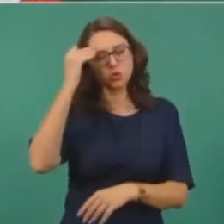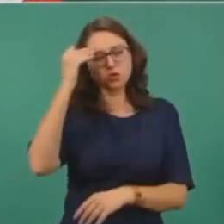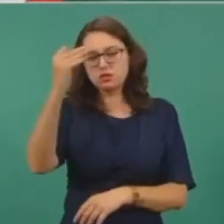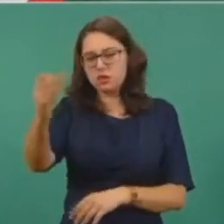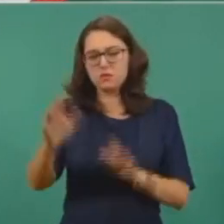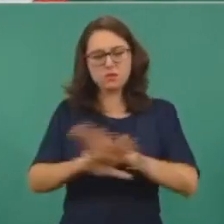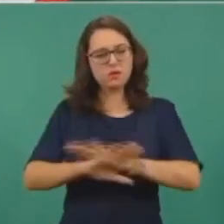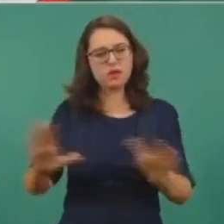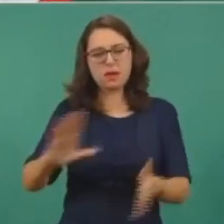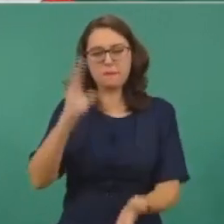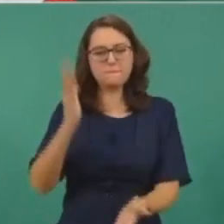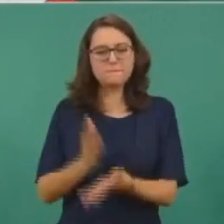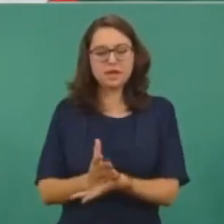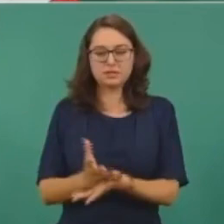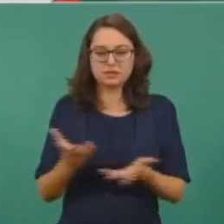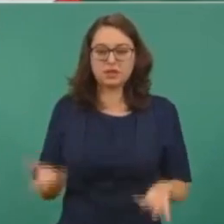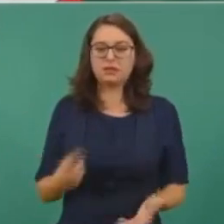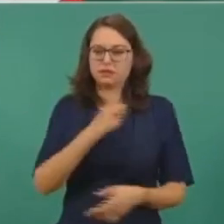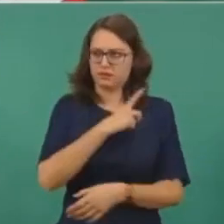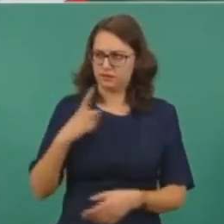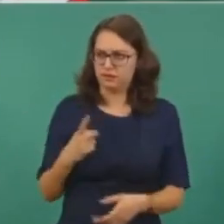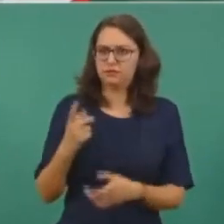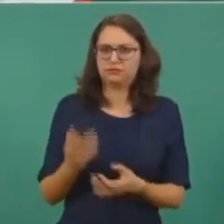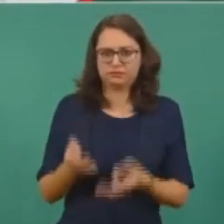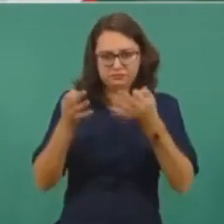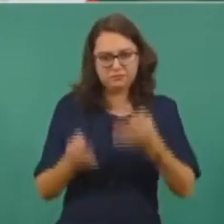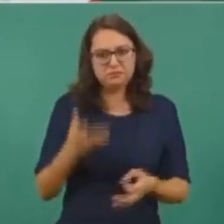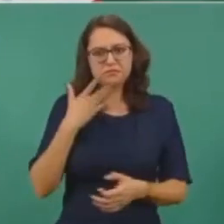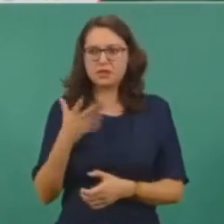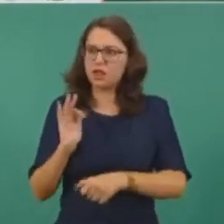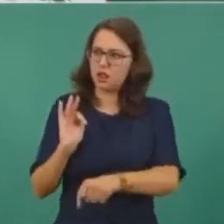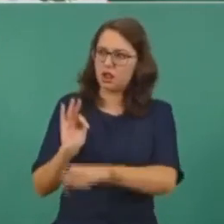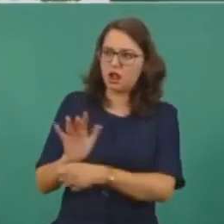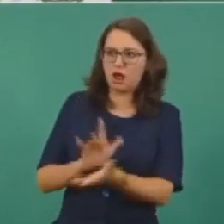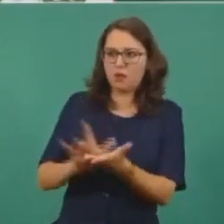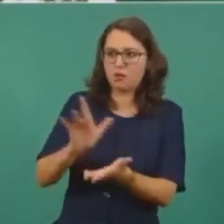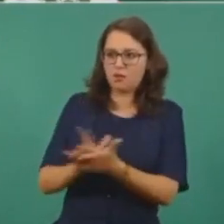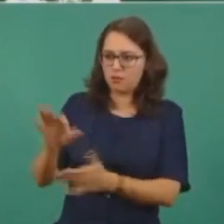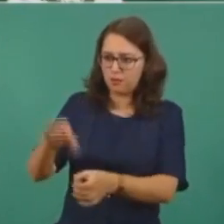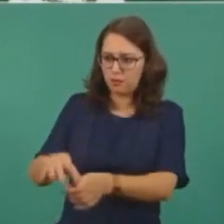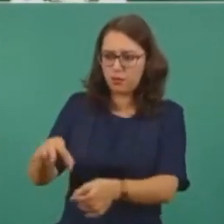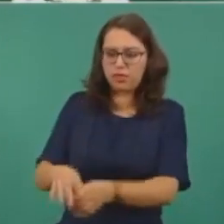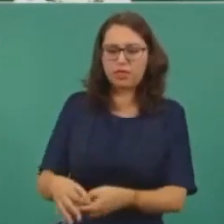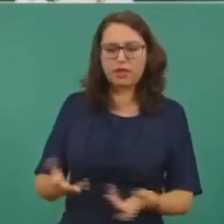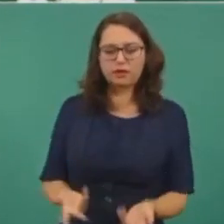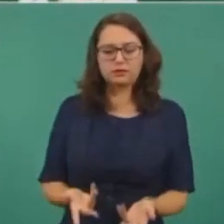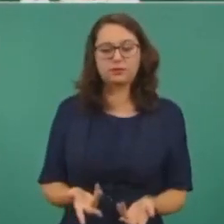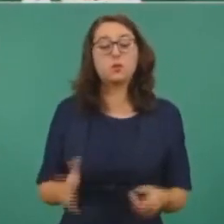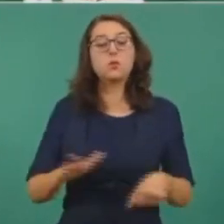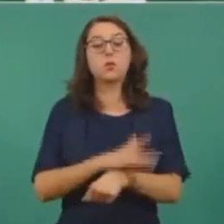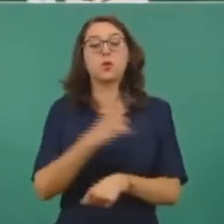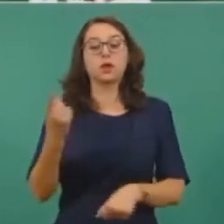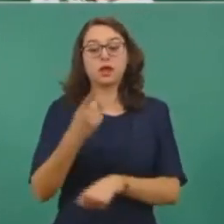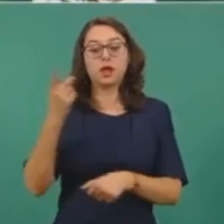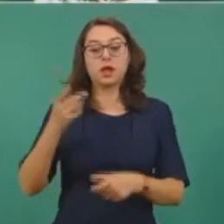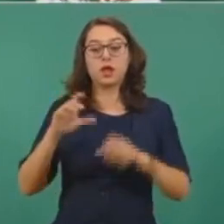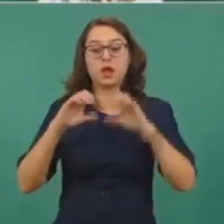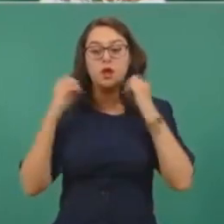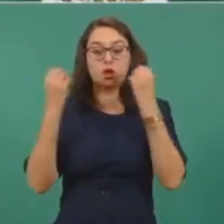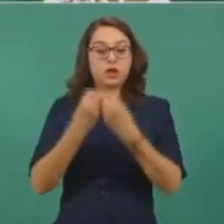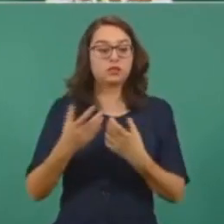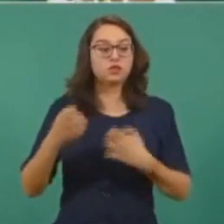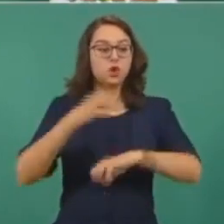no legítima. ¿Quiénes nombran a estos dirigentes? Sí,